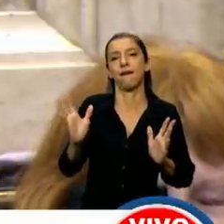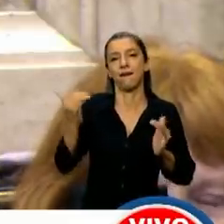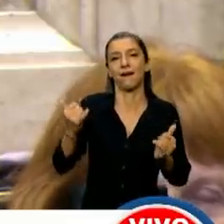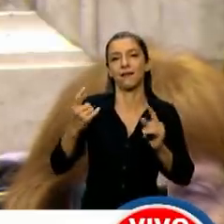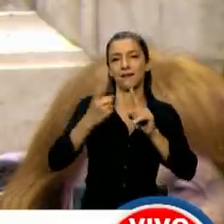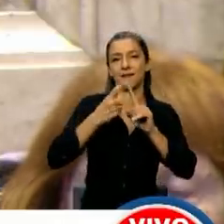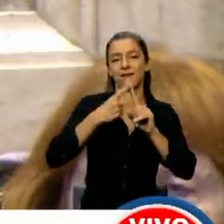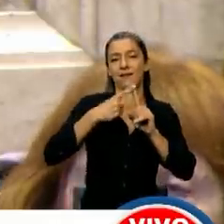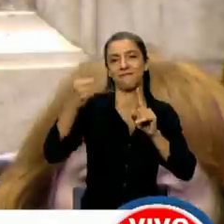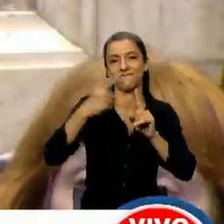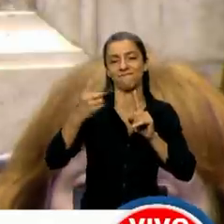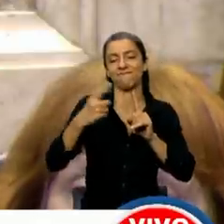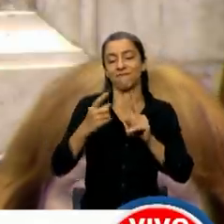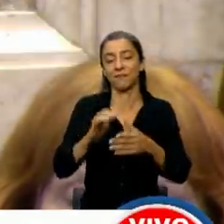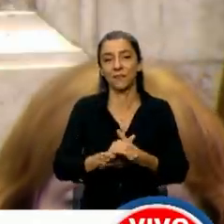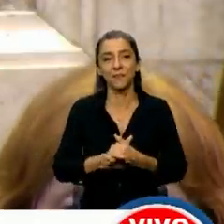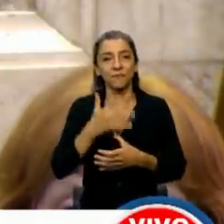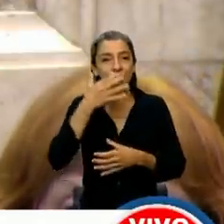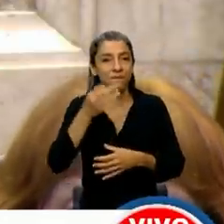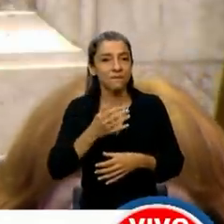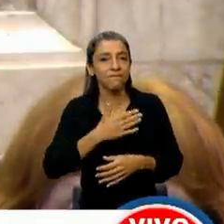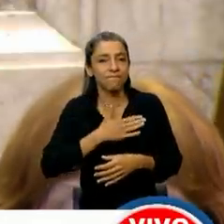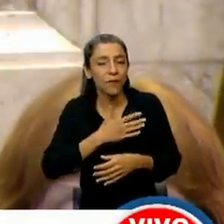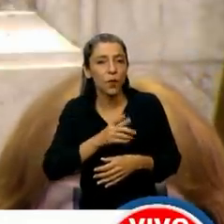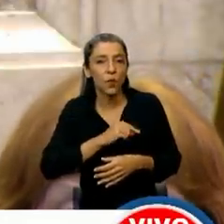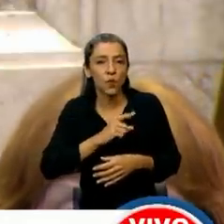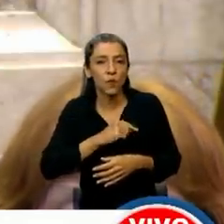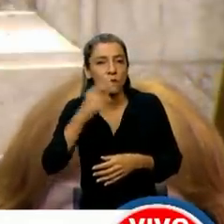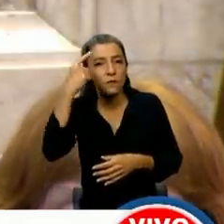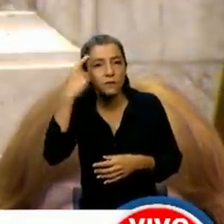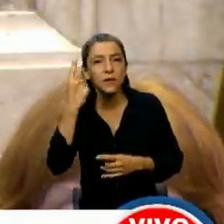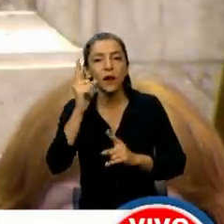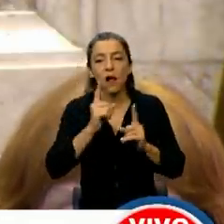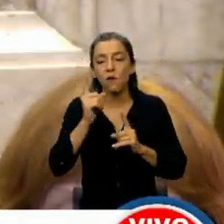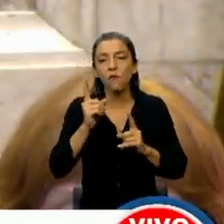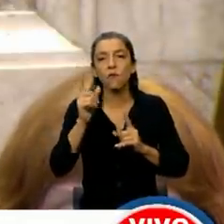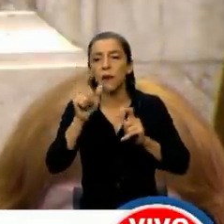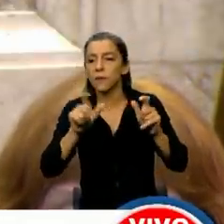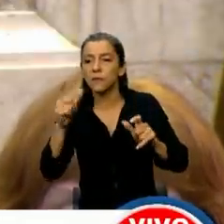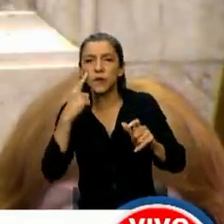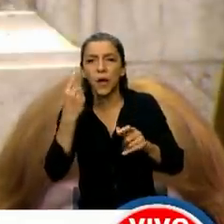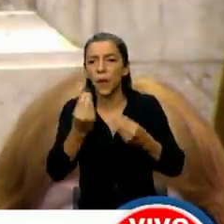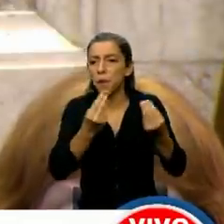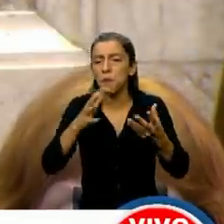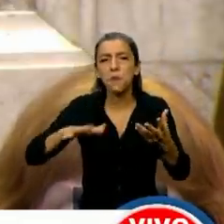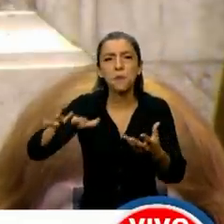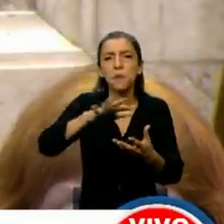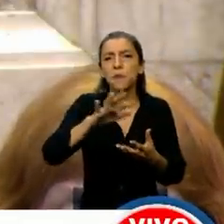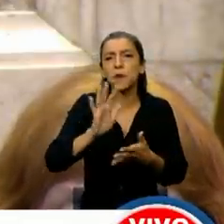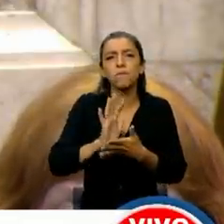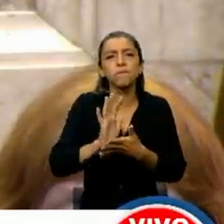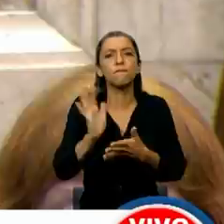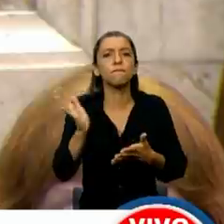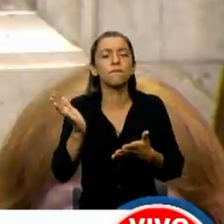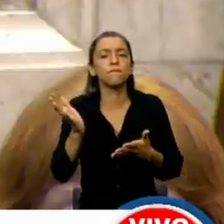dolor pensar que nuestros vecinos y vecinas que nuestra región se puedan privar de